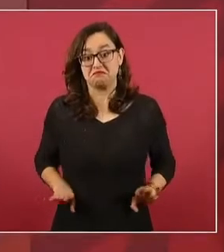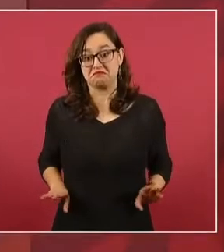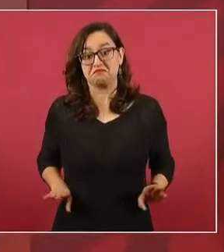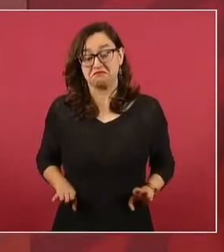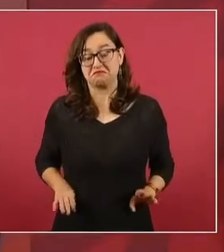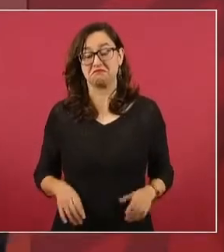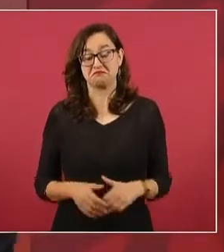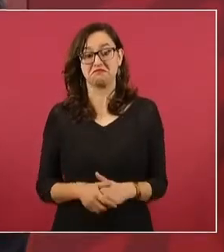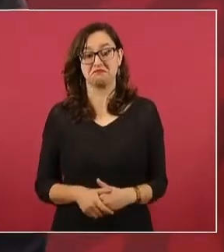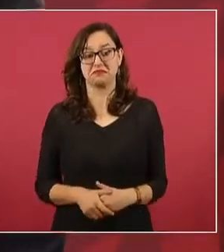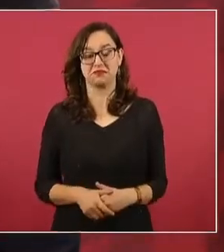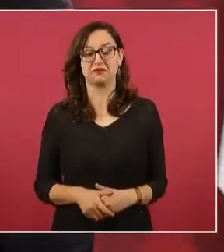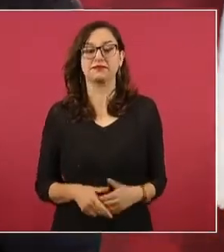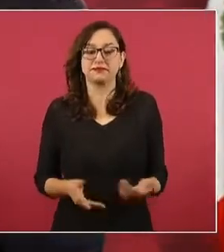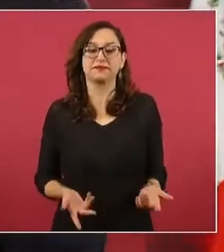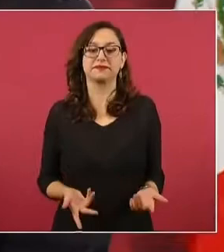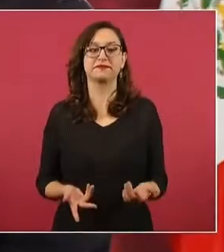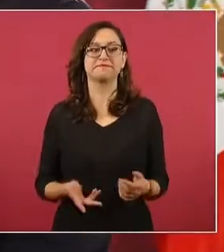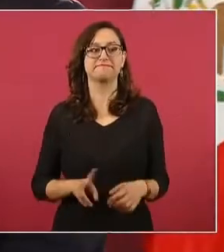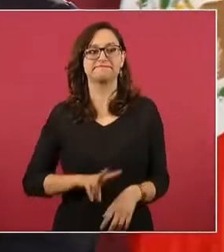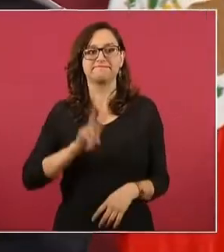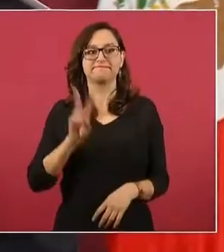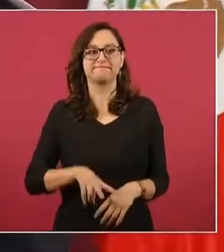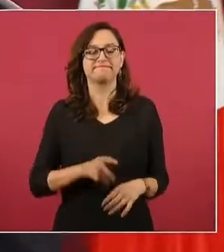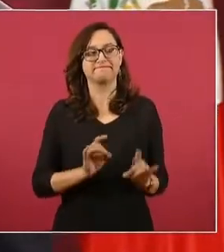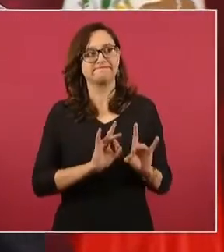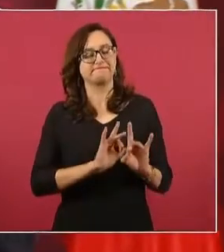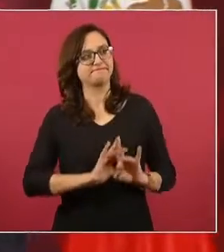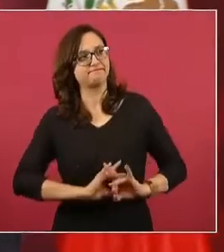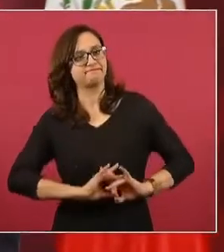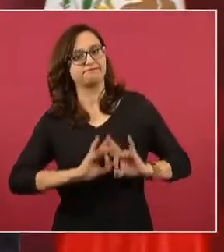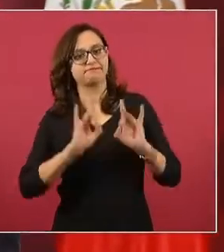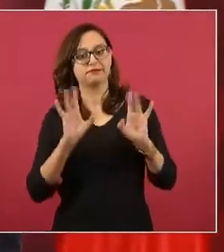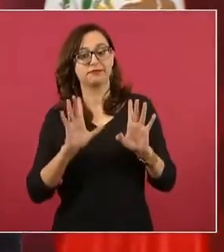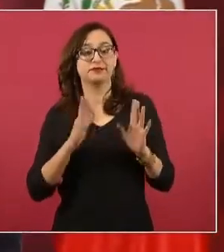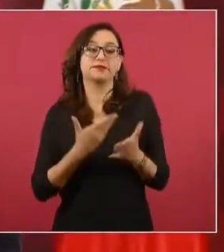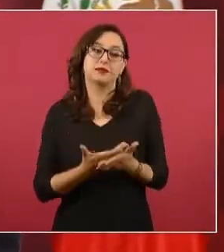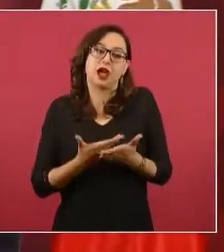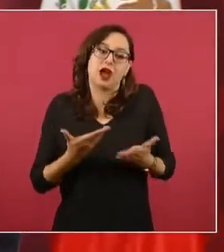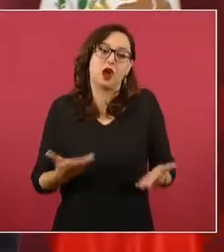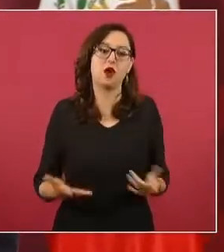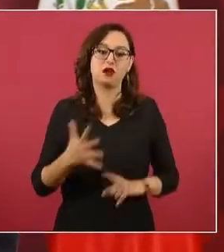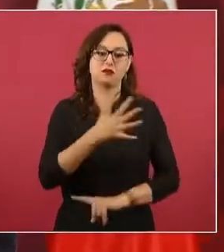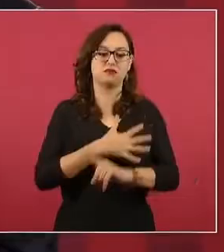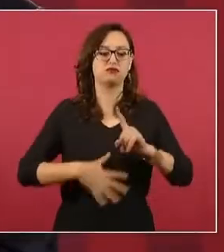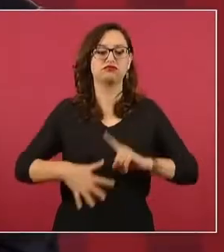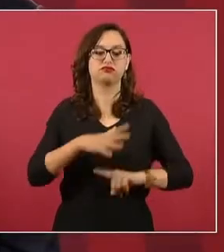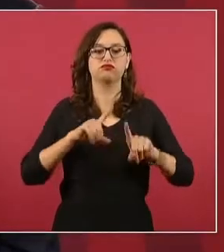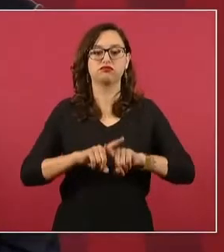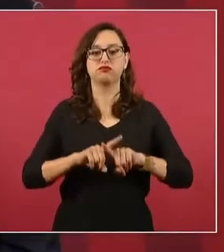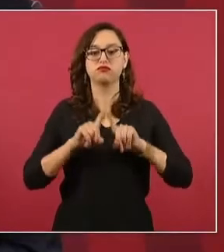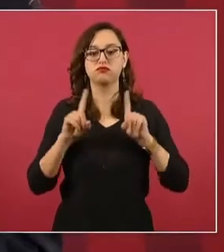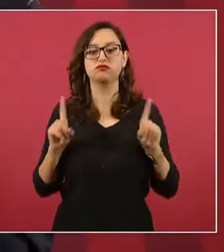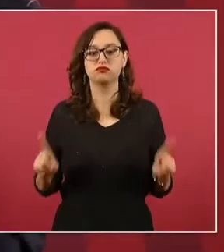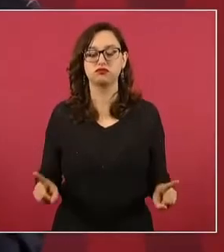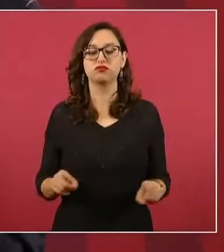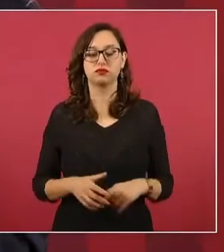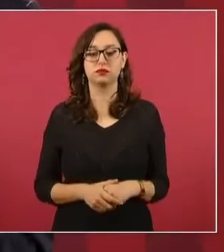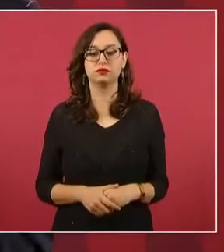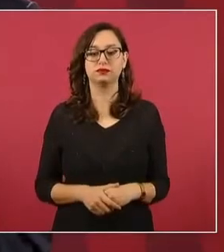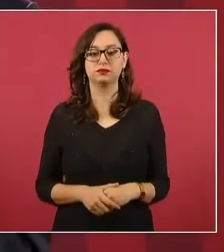Entonces, todo eso está pasando, es distinto ahora y por eso tu pregunta, no